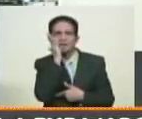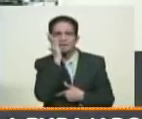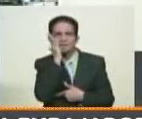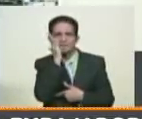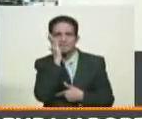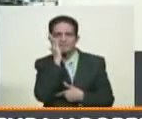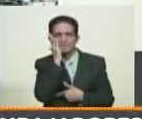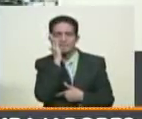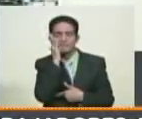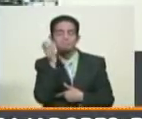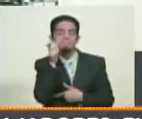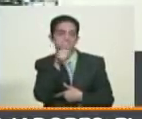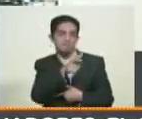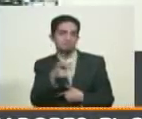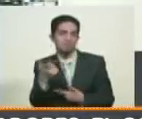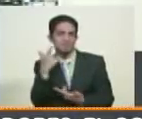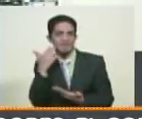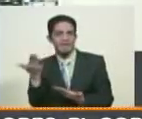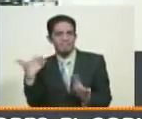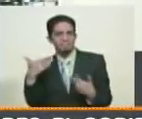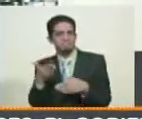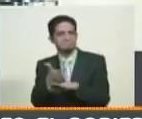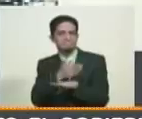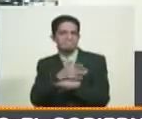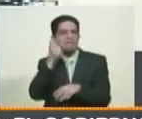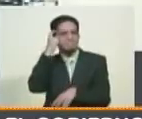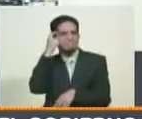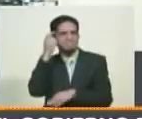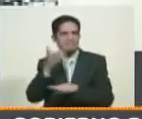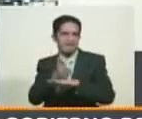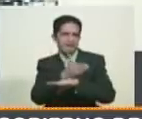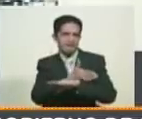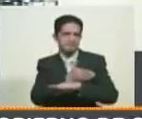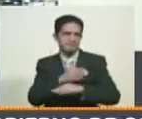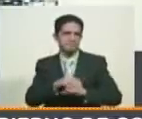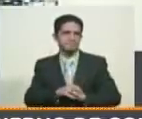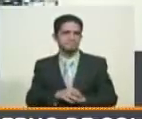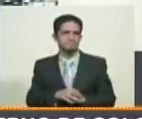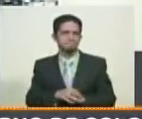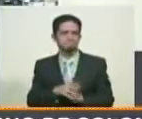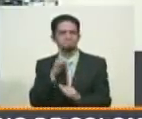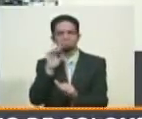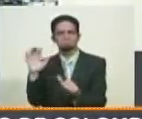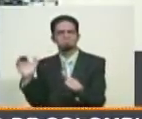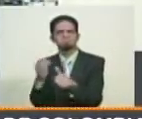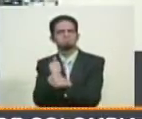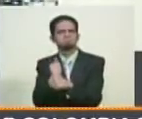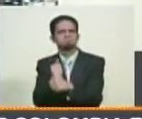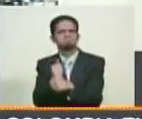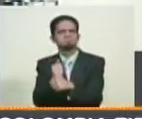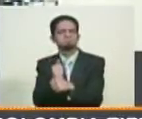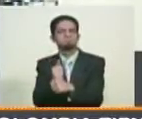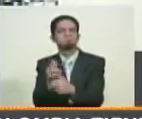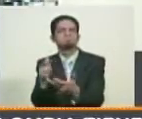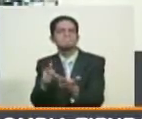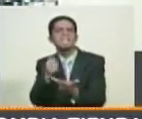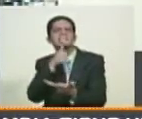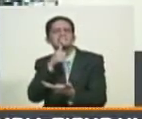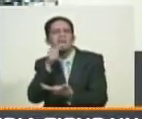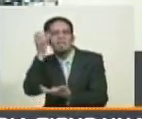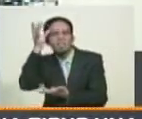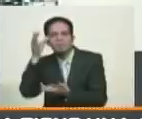previos al intento de magnicidio. Se ha identificado a los explosivistas que